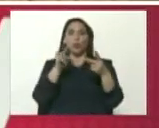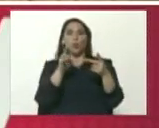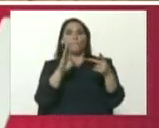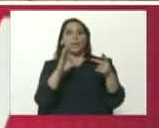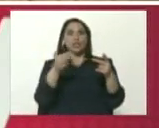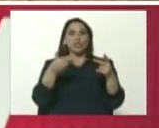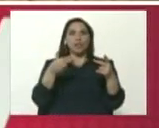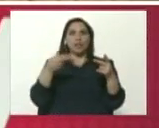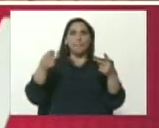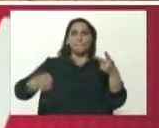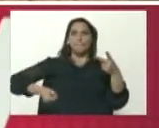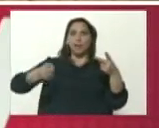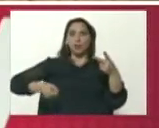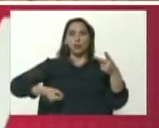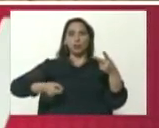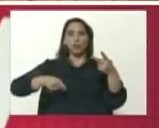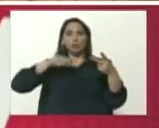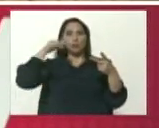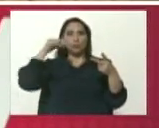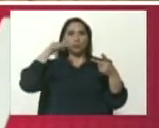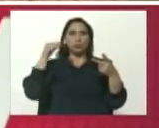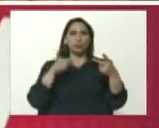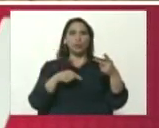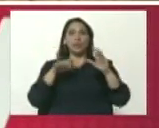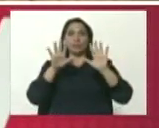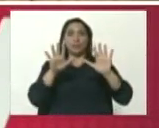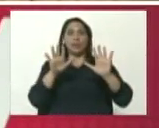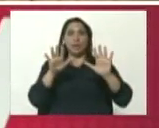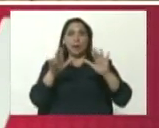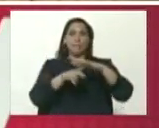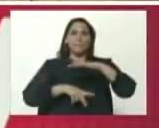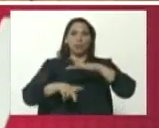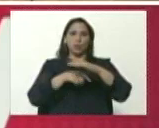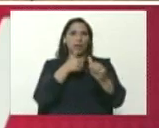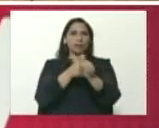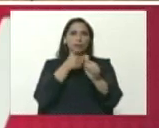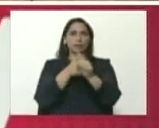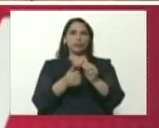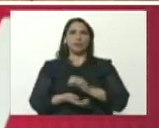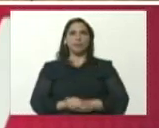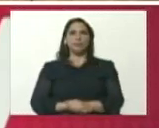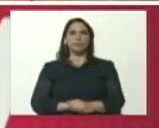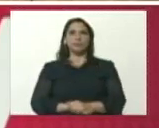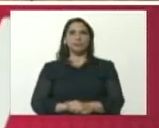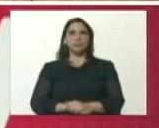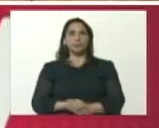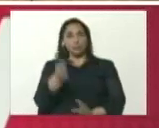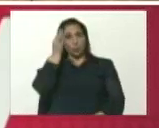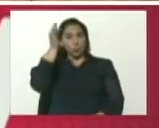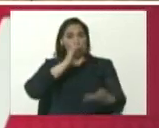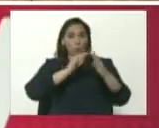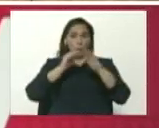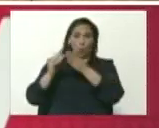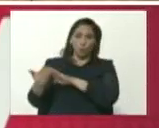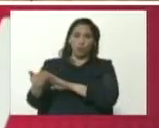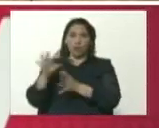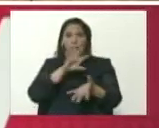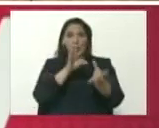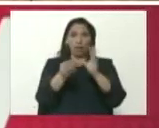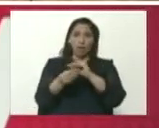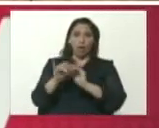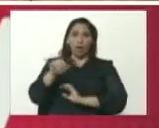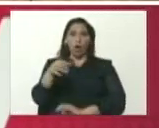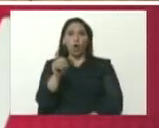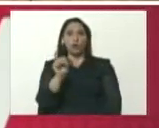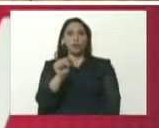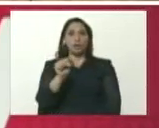la parroquia Sucre, número 10. La VCH preescolar asistencial Rafael Urdaneta, Consejo Comunal y CLAT José Luis Guillén